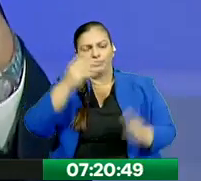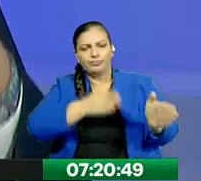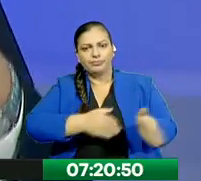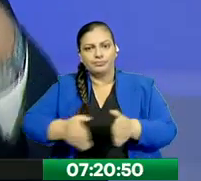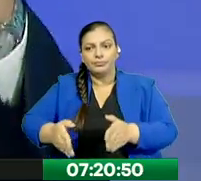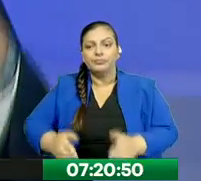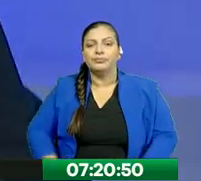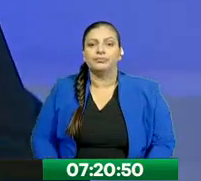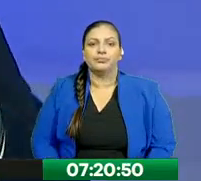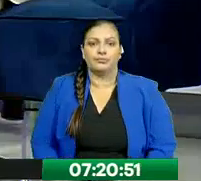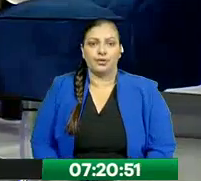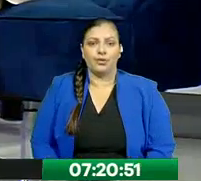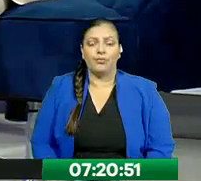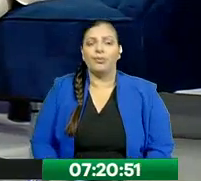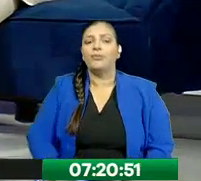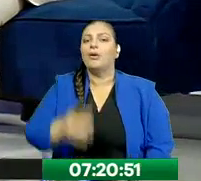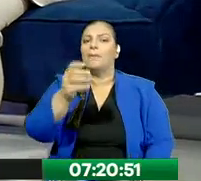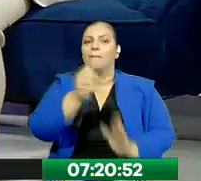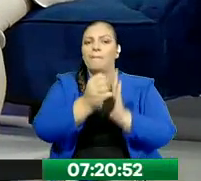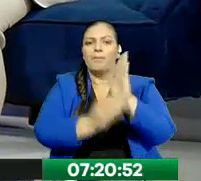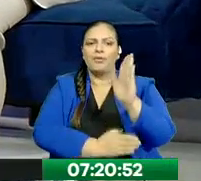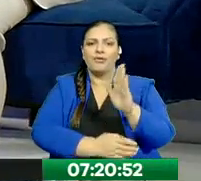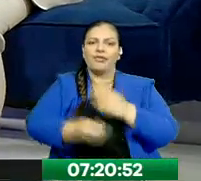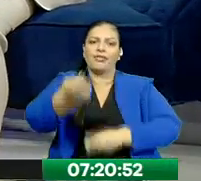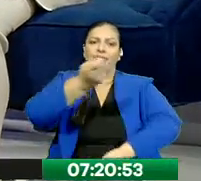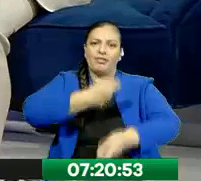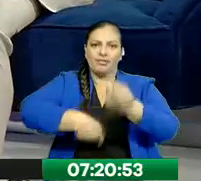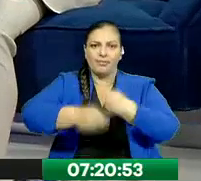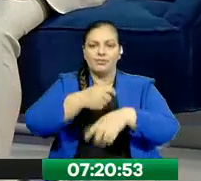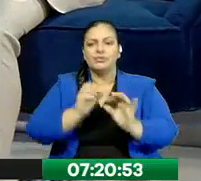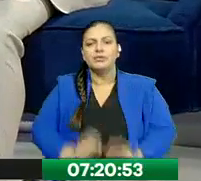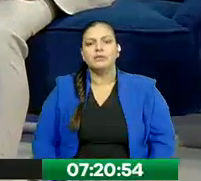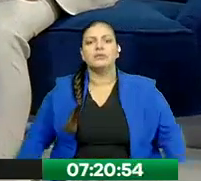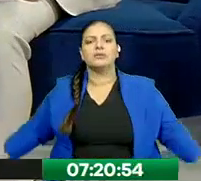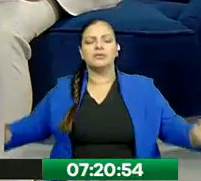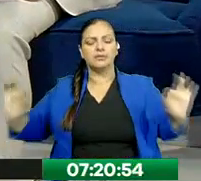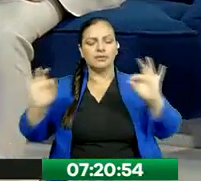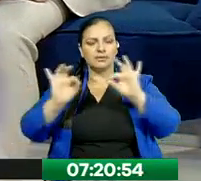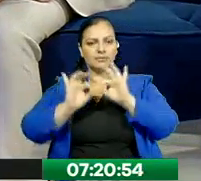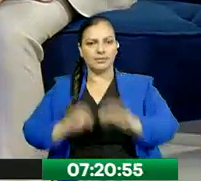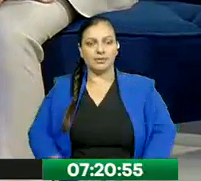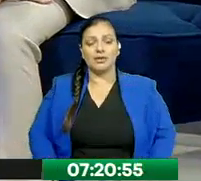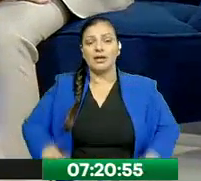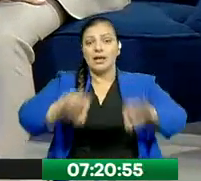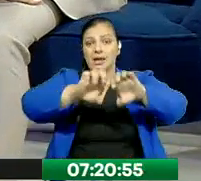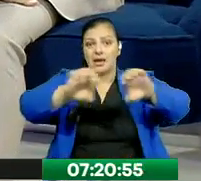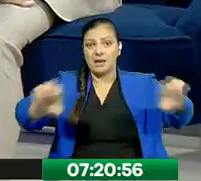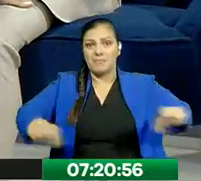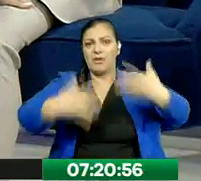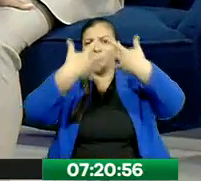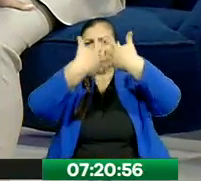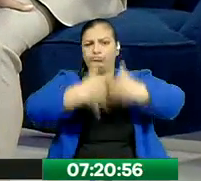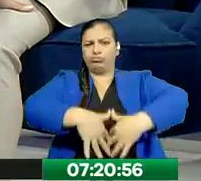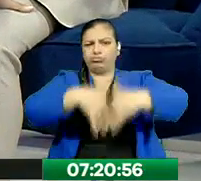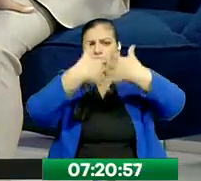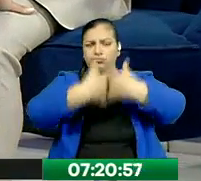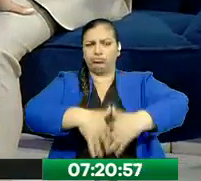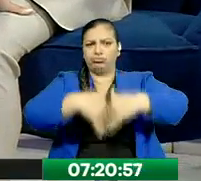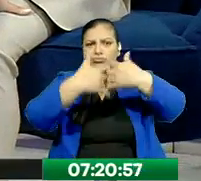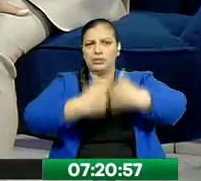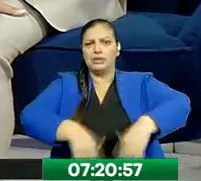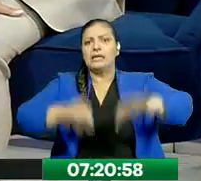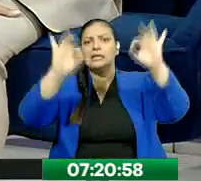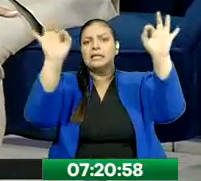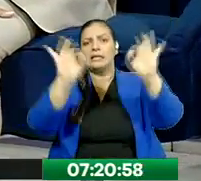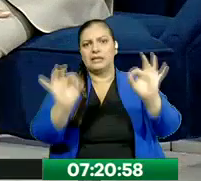a proyectos de inversión. Y tiene que ir a proyectos de inversión. Por ejemplo, tiene que terminar las hidroeléctricas para que baje el costo de la energía eléctrica en el